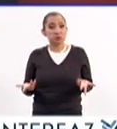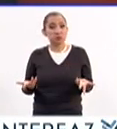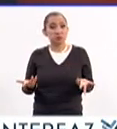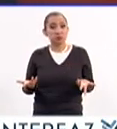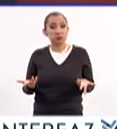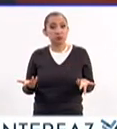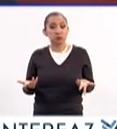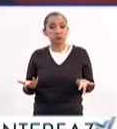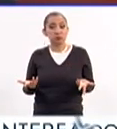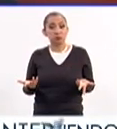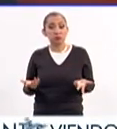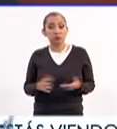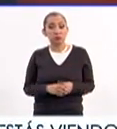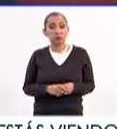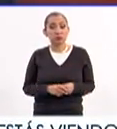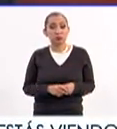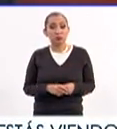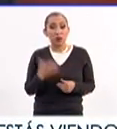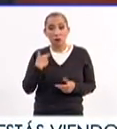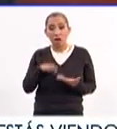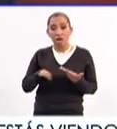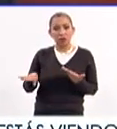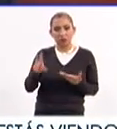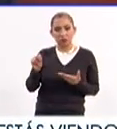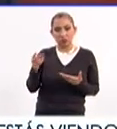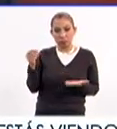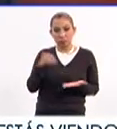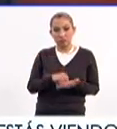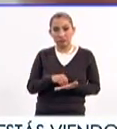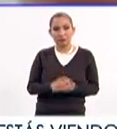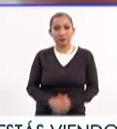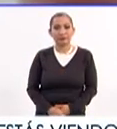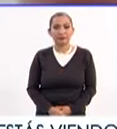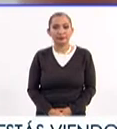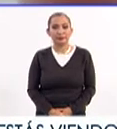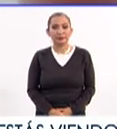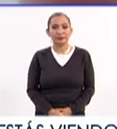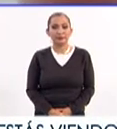nos debe ser ajeno.